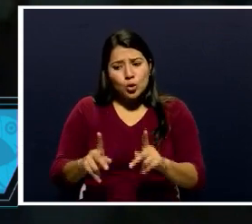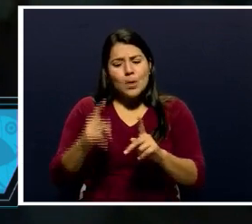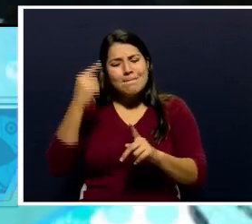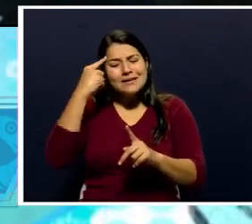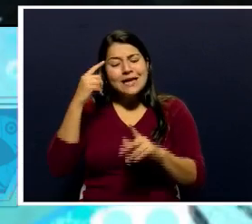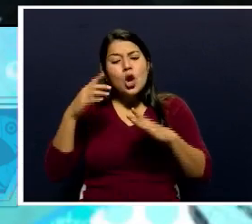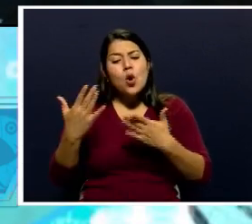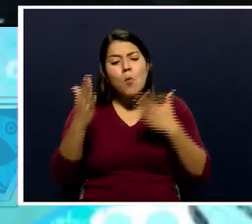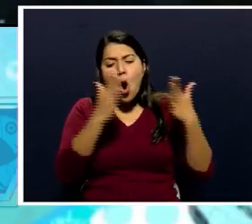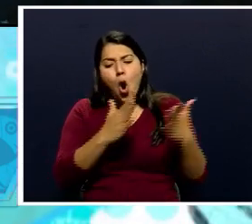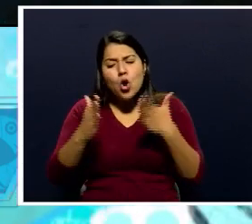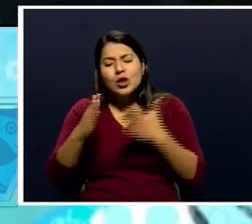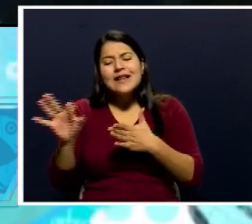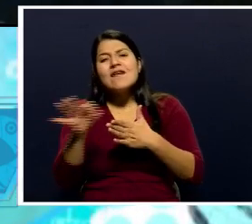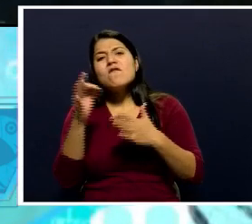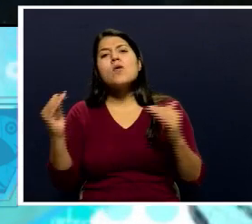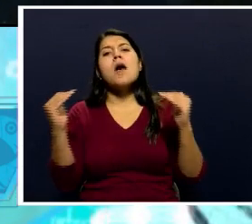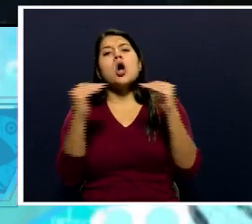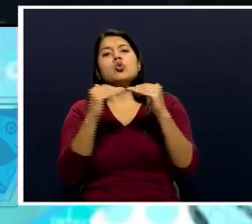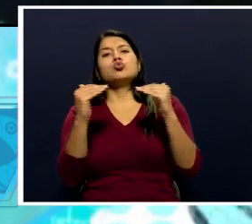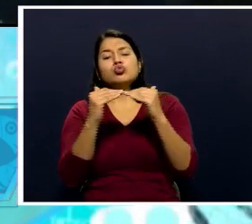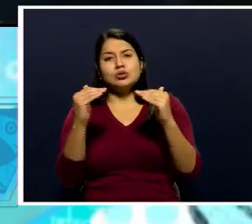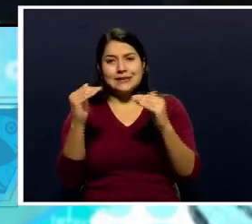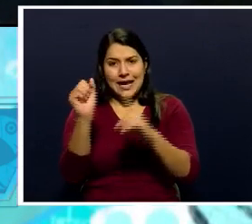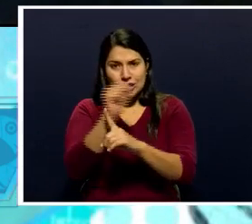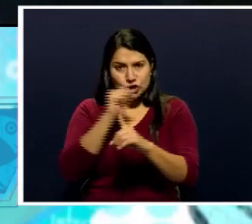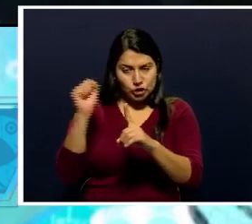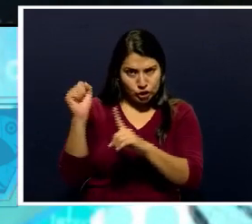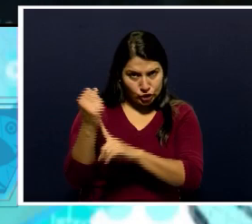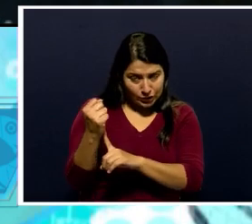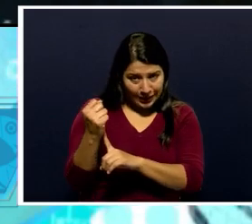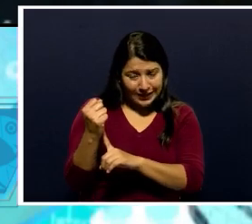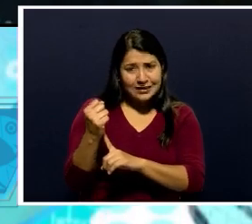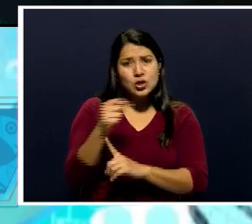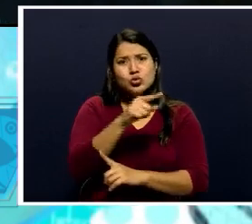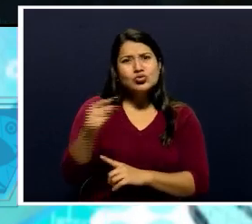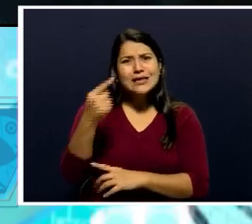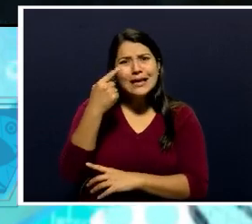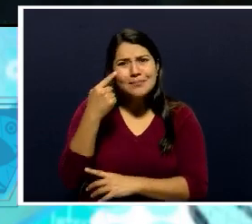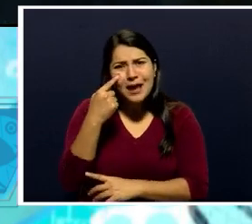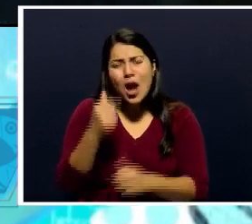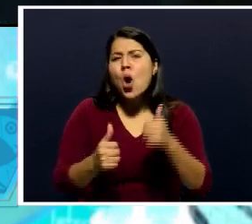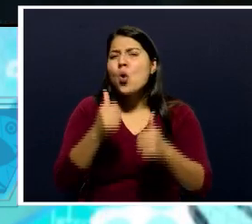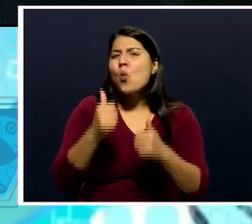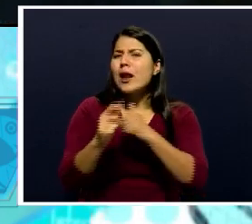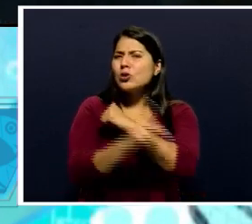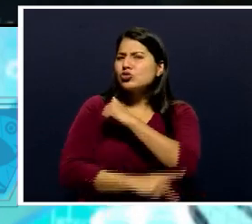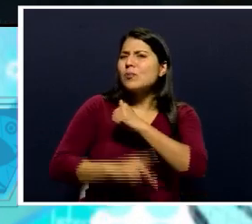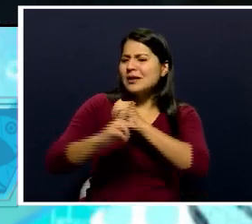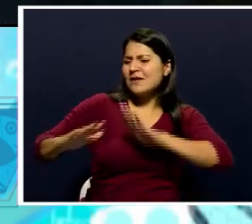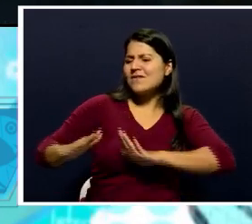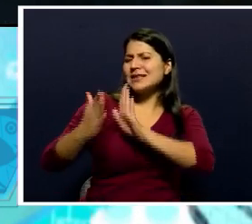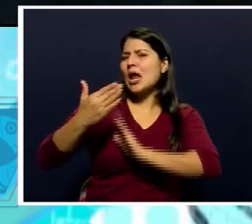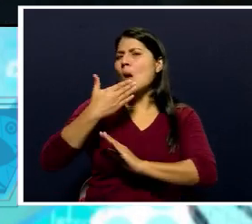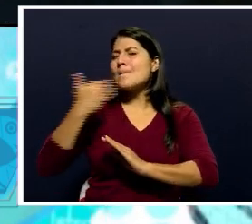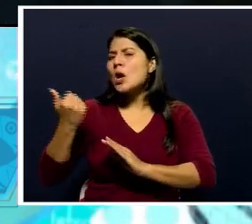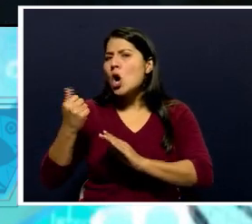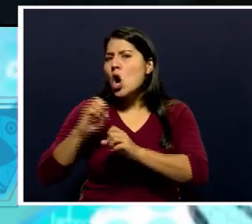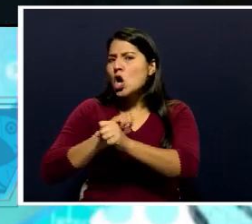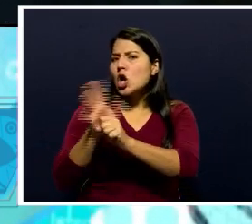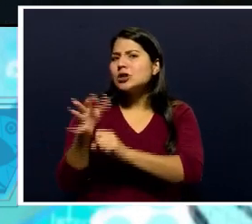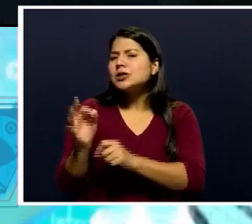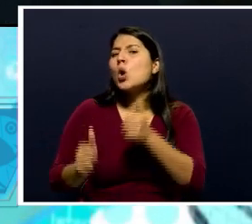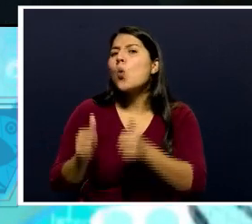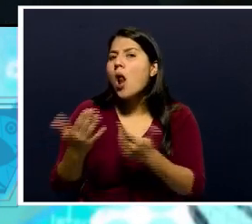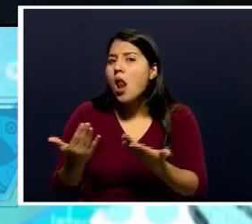la sociedad. Veamos que los países que mejor han respondido a la pandemia no son necesariamente los países más ricos, sino que son los países que